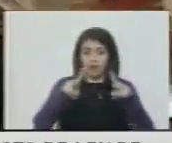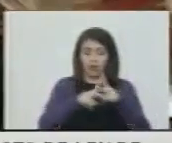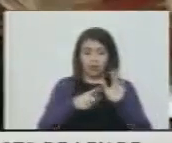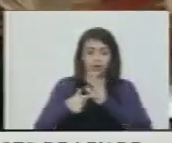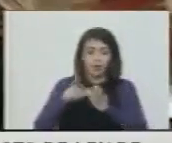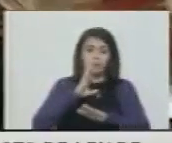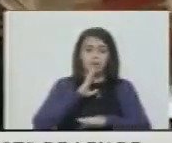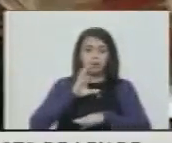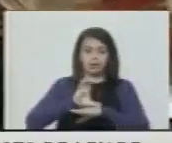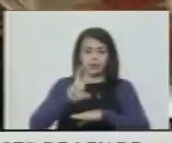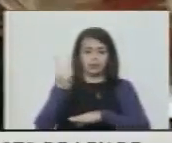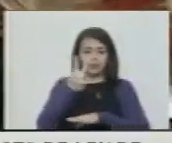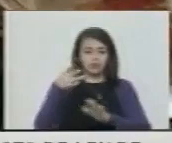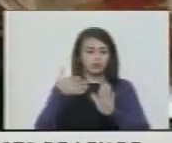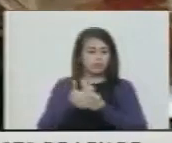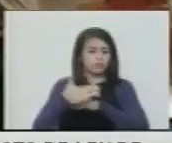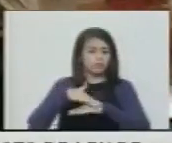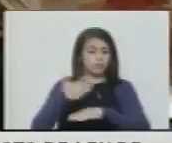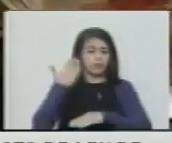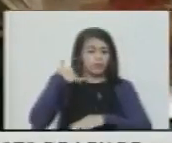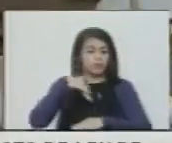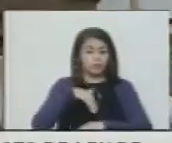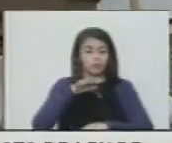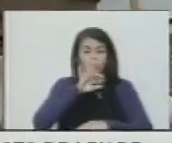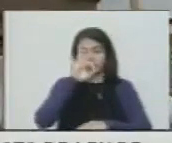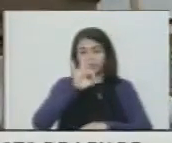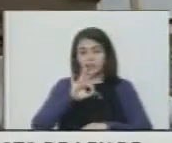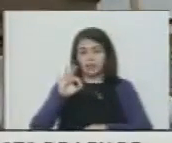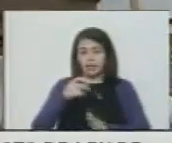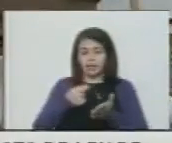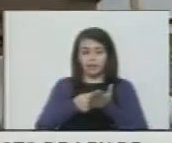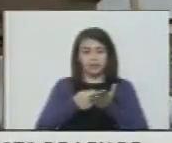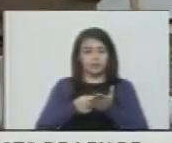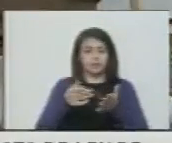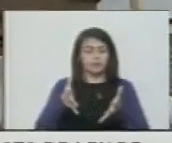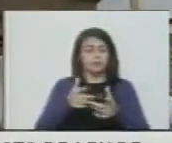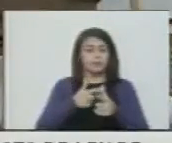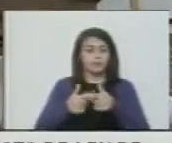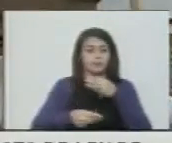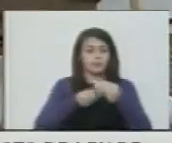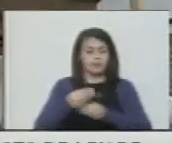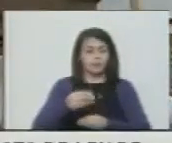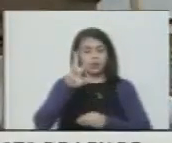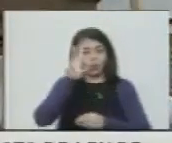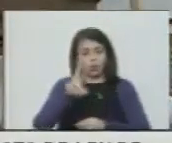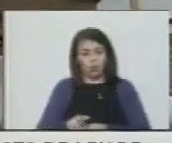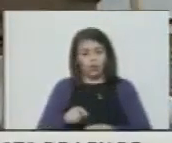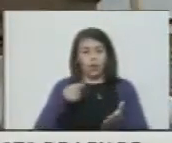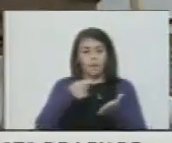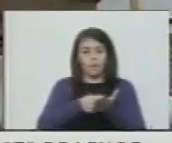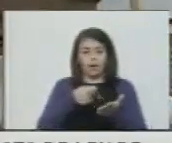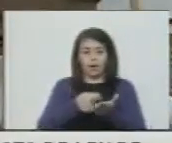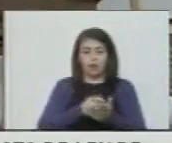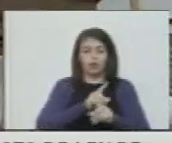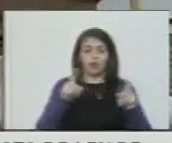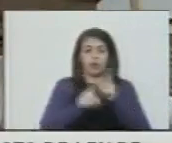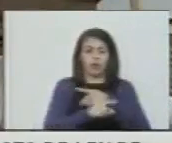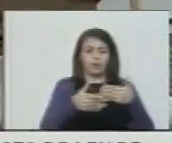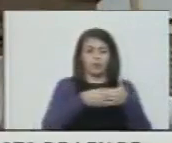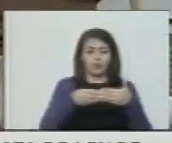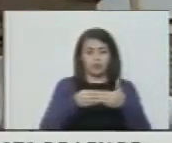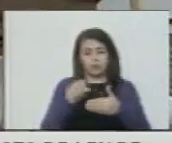publicado por el Banco Central de Venezuela según el promedio ponderado resultante de las operaciones diarias de las mesas de cambio